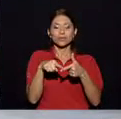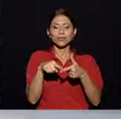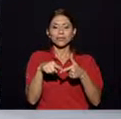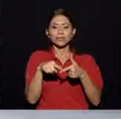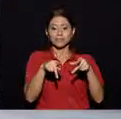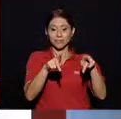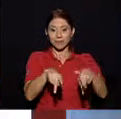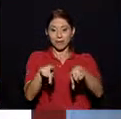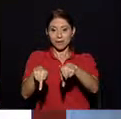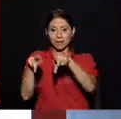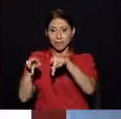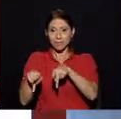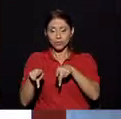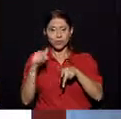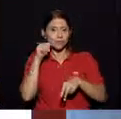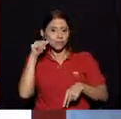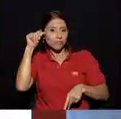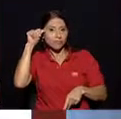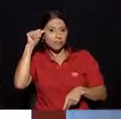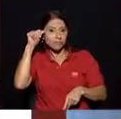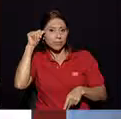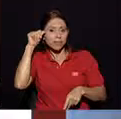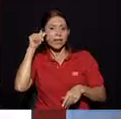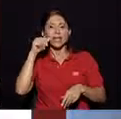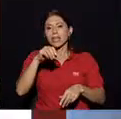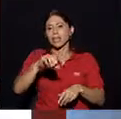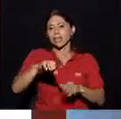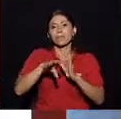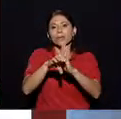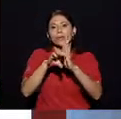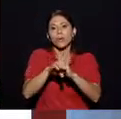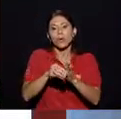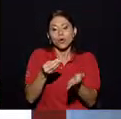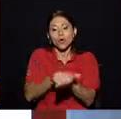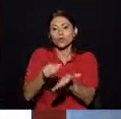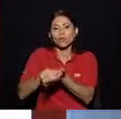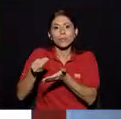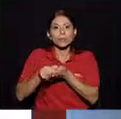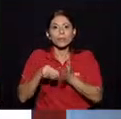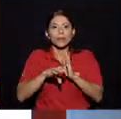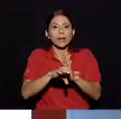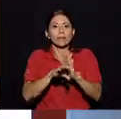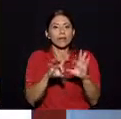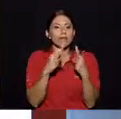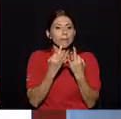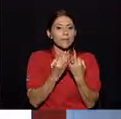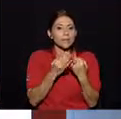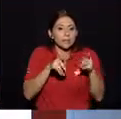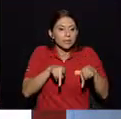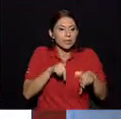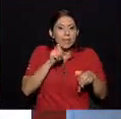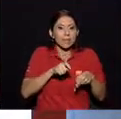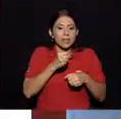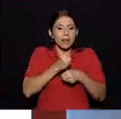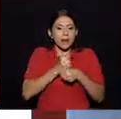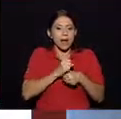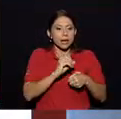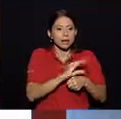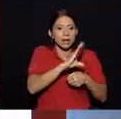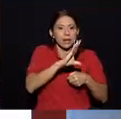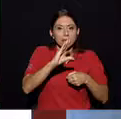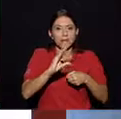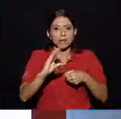y otros factores de la sociedad, como el consumismo, que hay que trabajar 3 trabajos, ¿verdad? Entonces, cuando